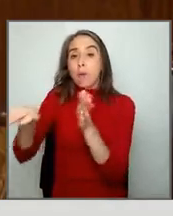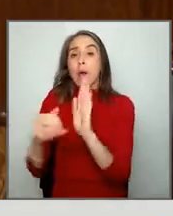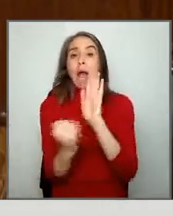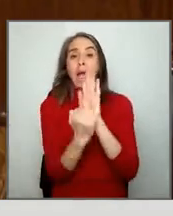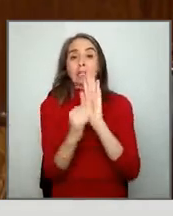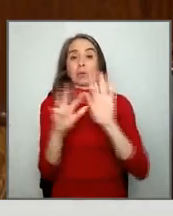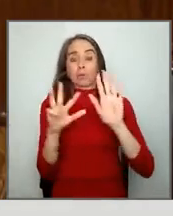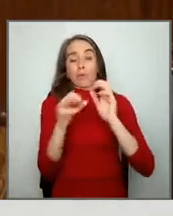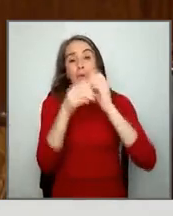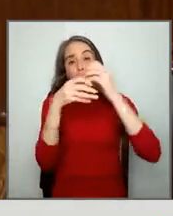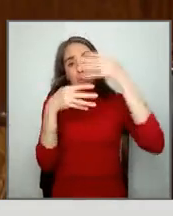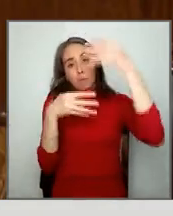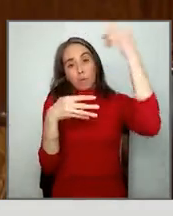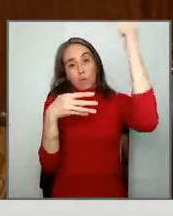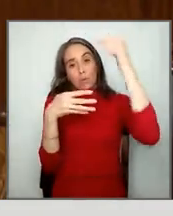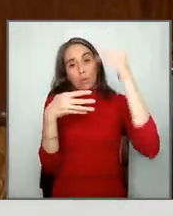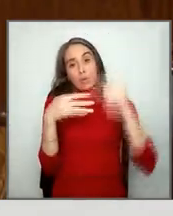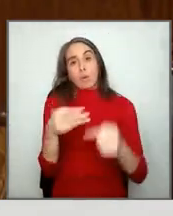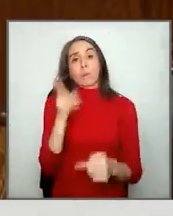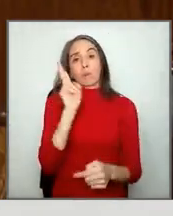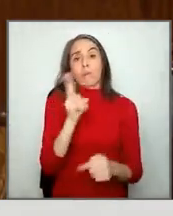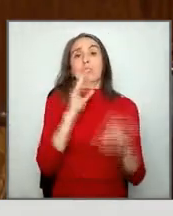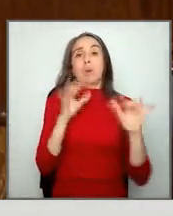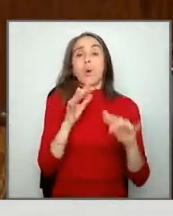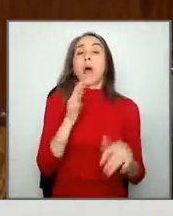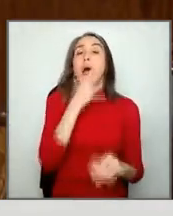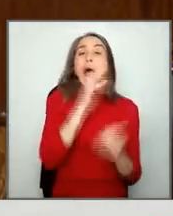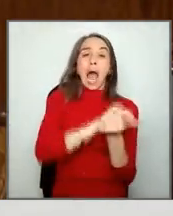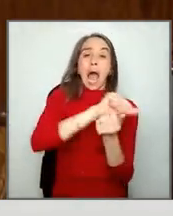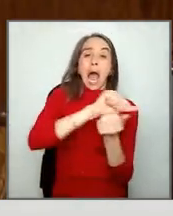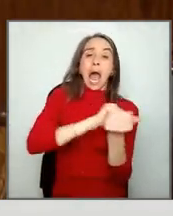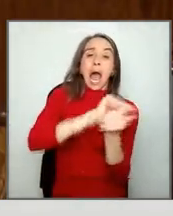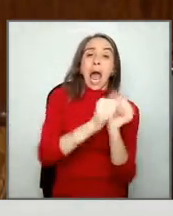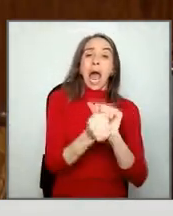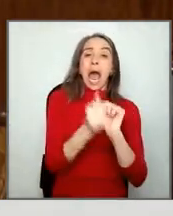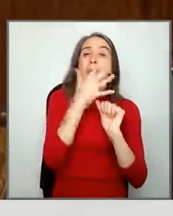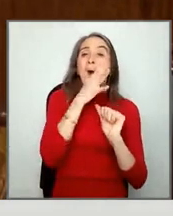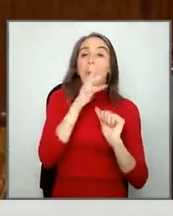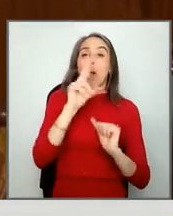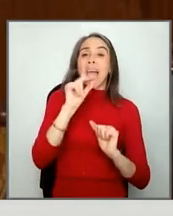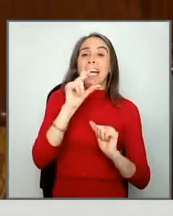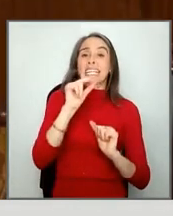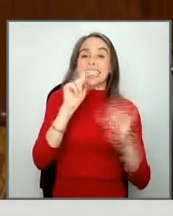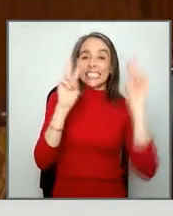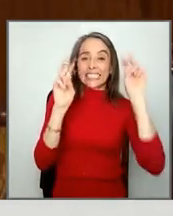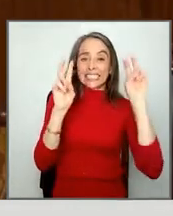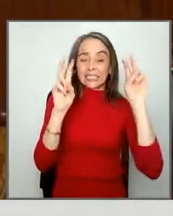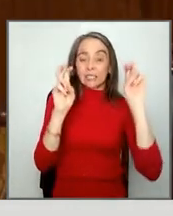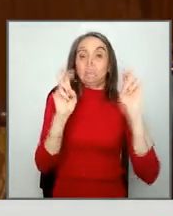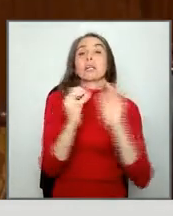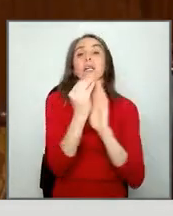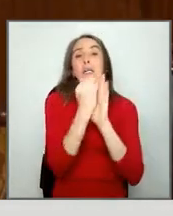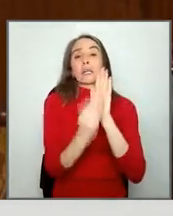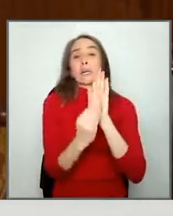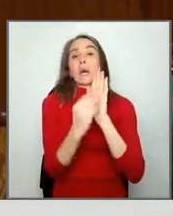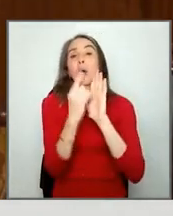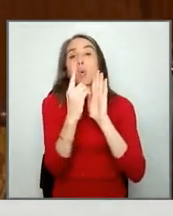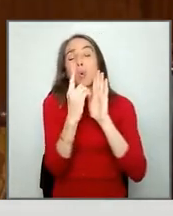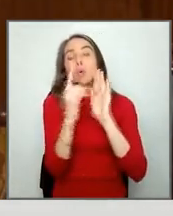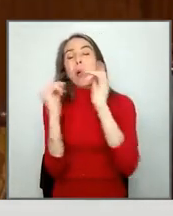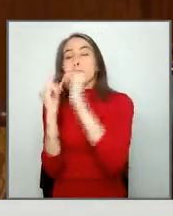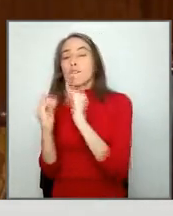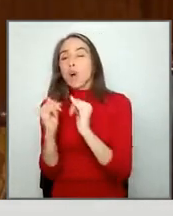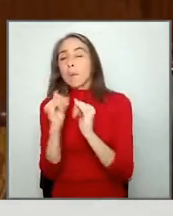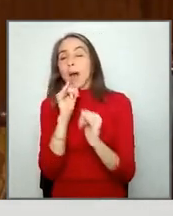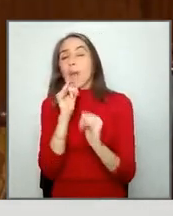de prohibiciones para el uso de aguas grises tratadas en su numeral 1 solo se refiere a un cierto tipo de riego agrícola especialmente